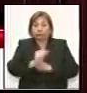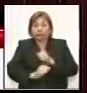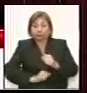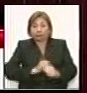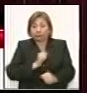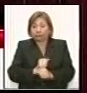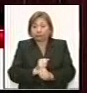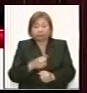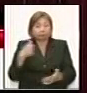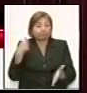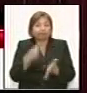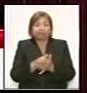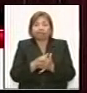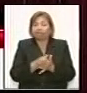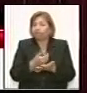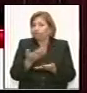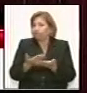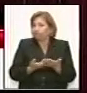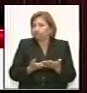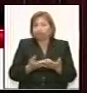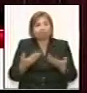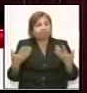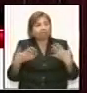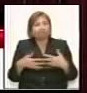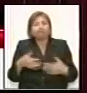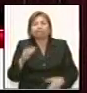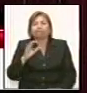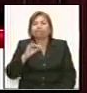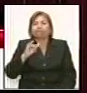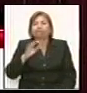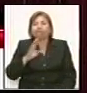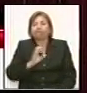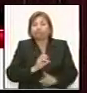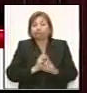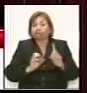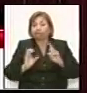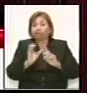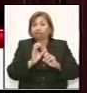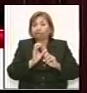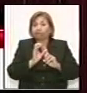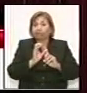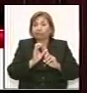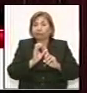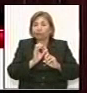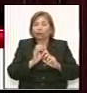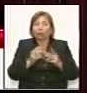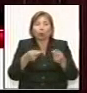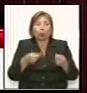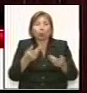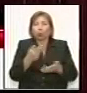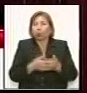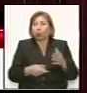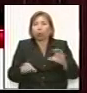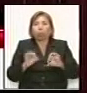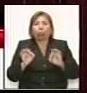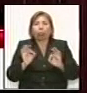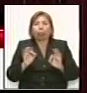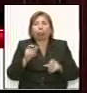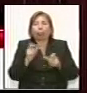y golpes de Estado y guerra civil. Entonces se quedó el campo devastado sin gente